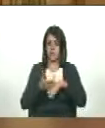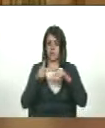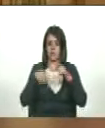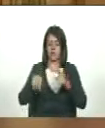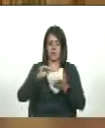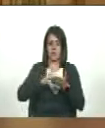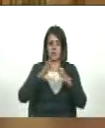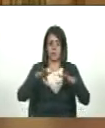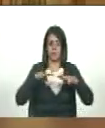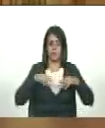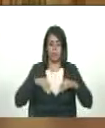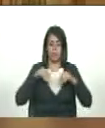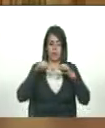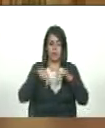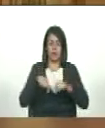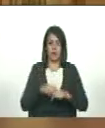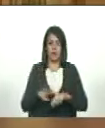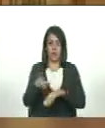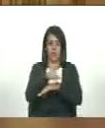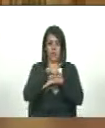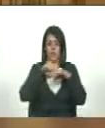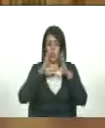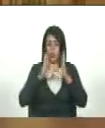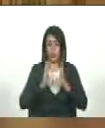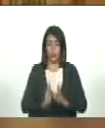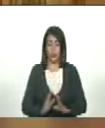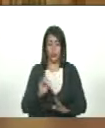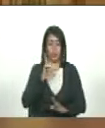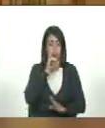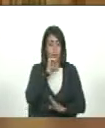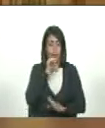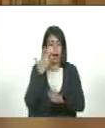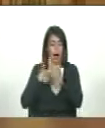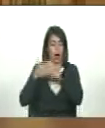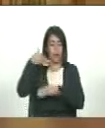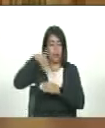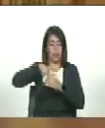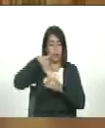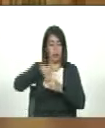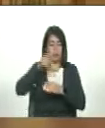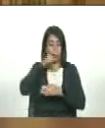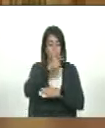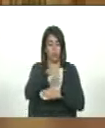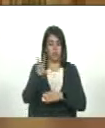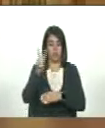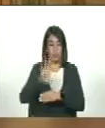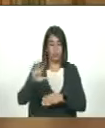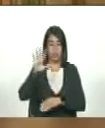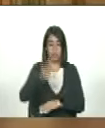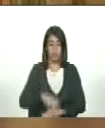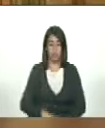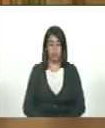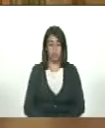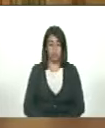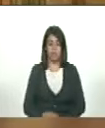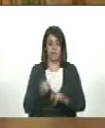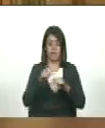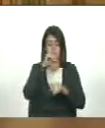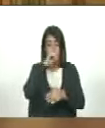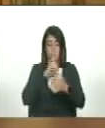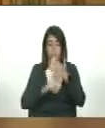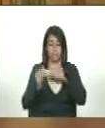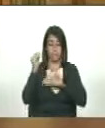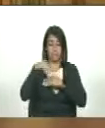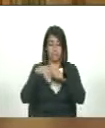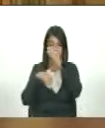el reconocimiento de un gobierno que no había sido electo por el pueblo venezolano. Y ese año se